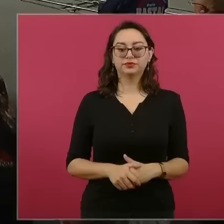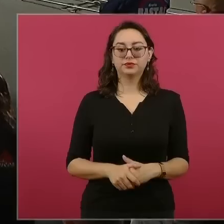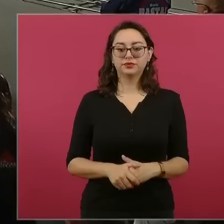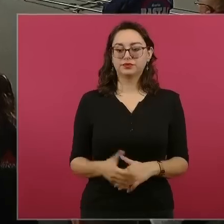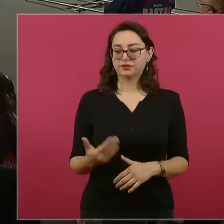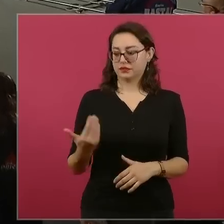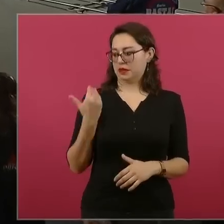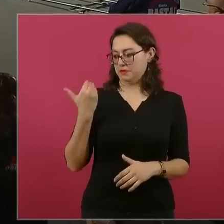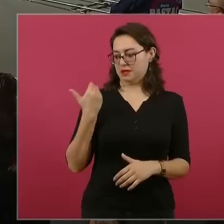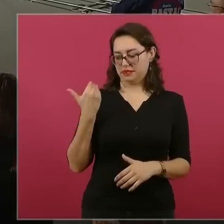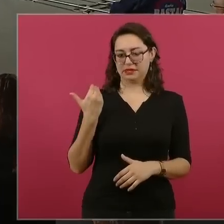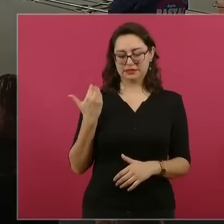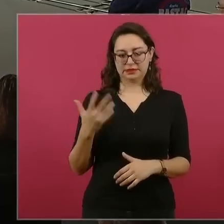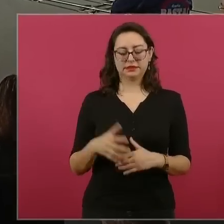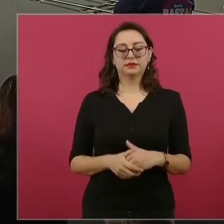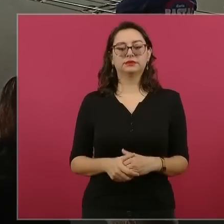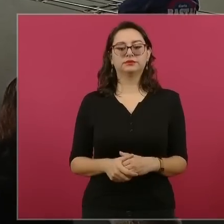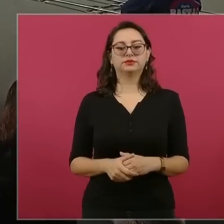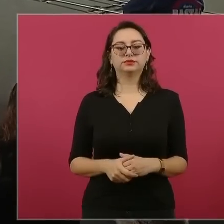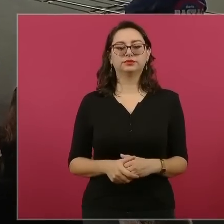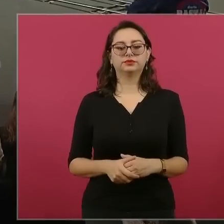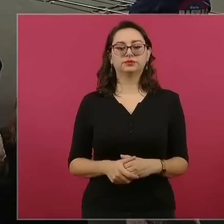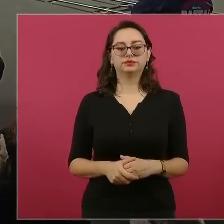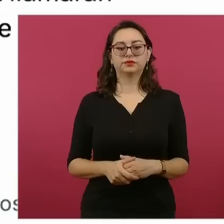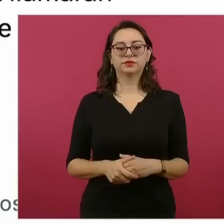Este es de la señora